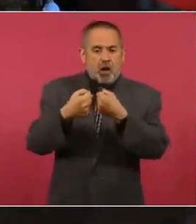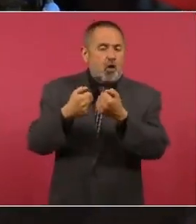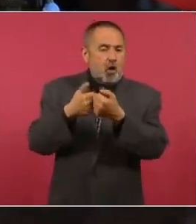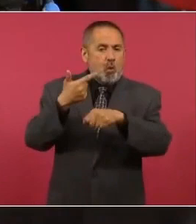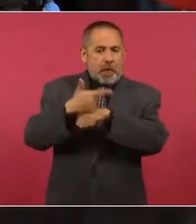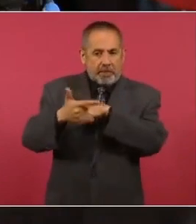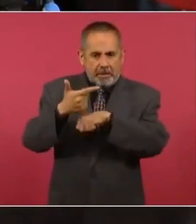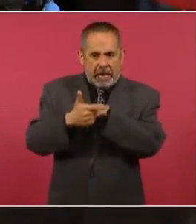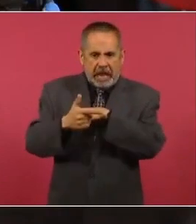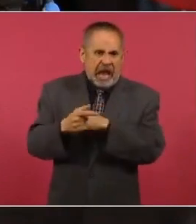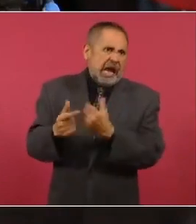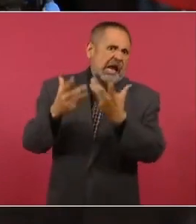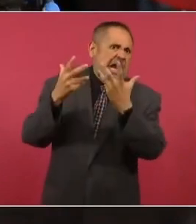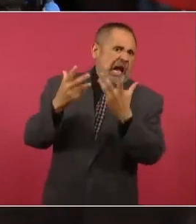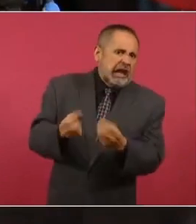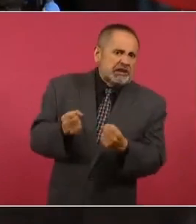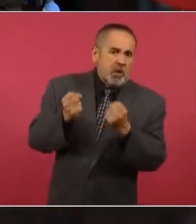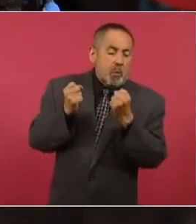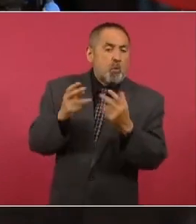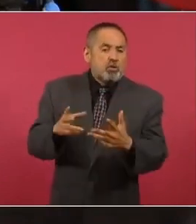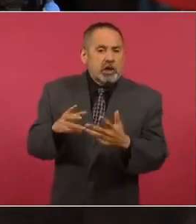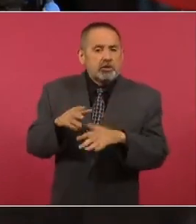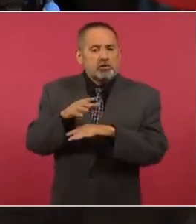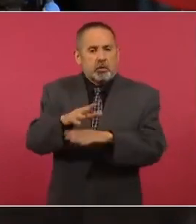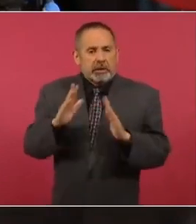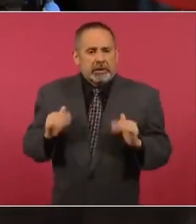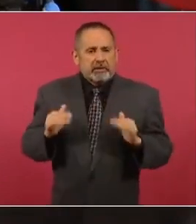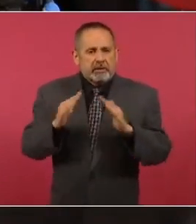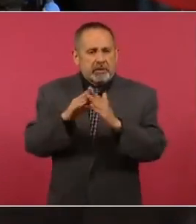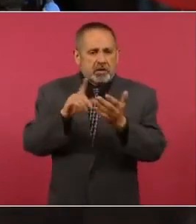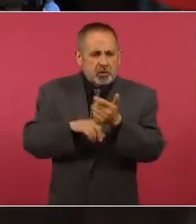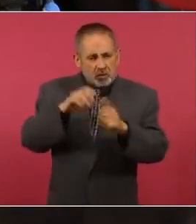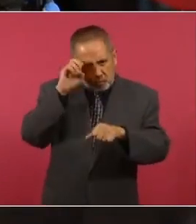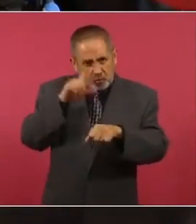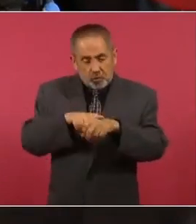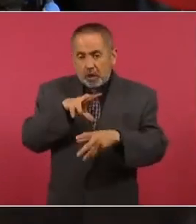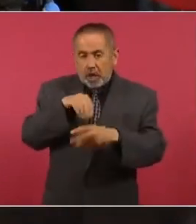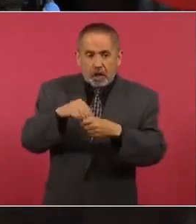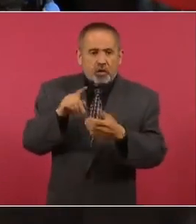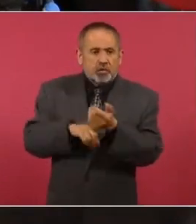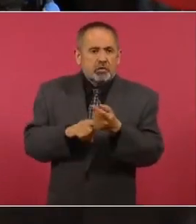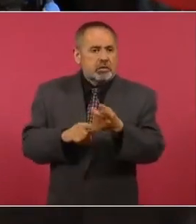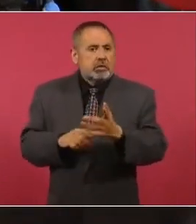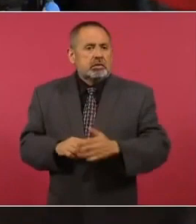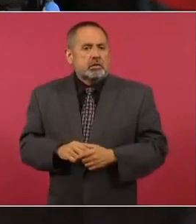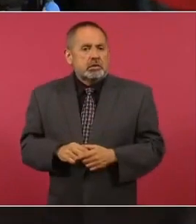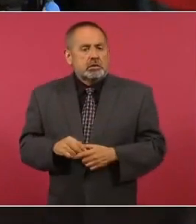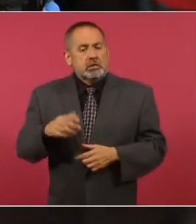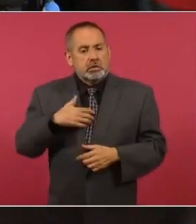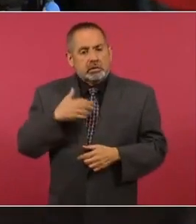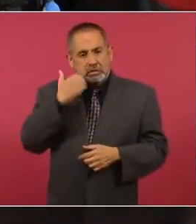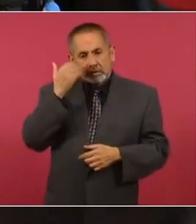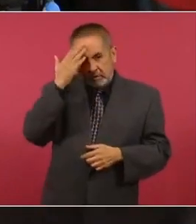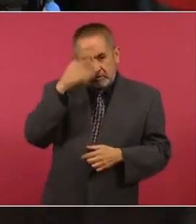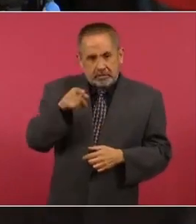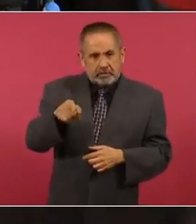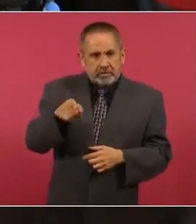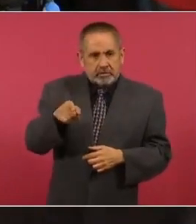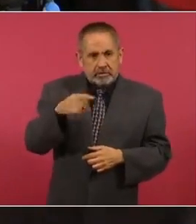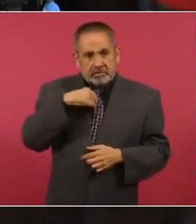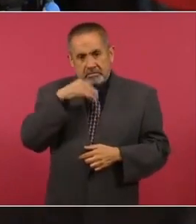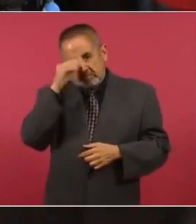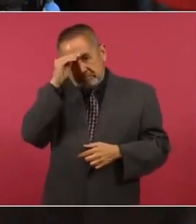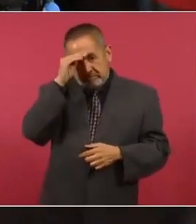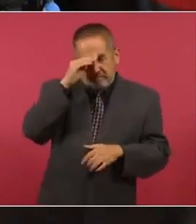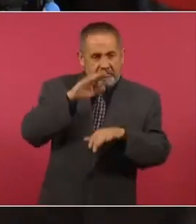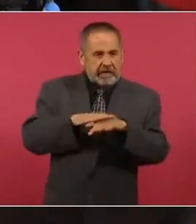ahí es un vestigio muy interesante en materia cultural que une a estas dos naciones. Yo quisiera conocer si se está pensando